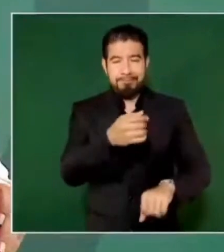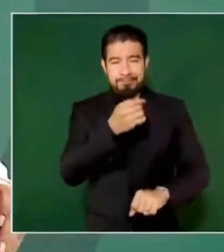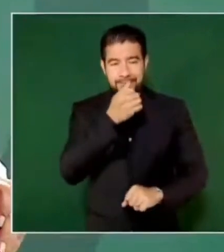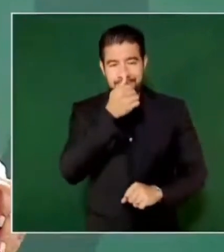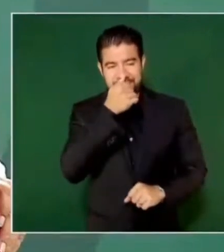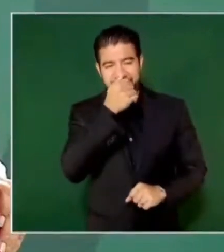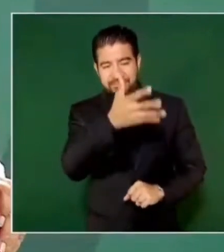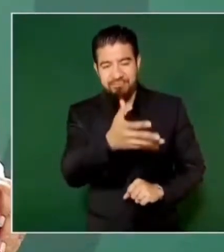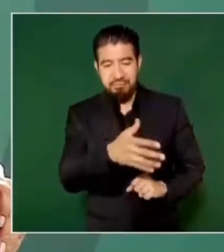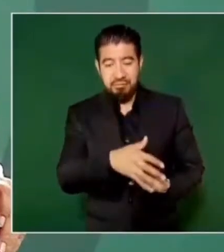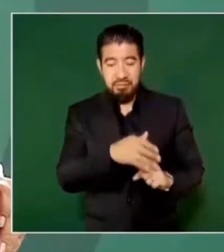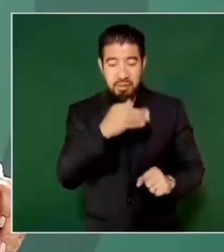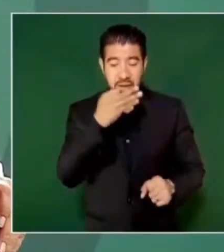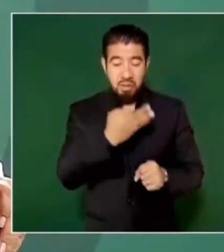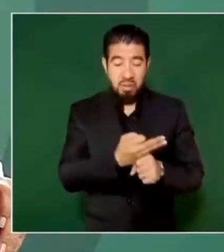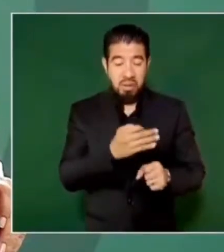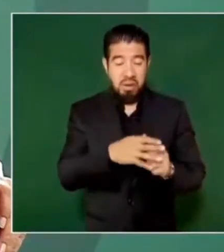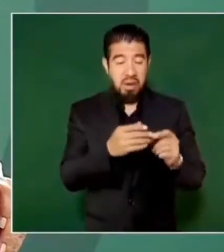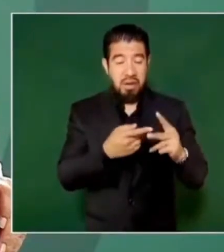en esta campaña